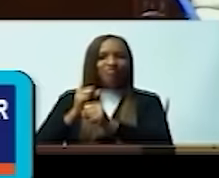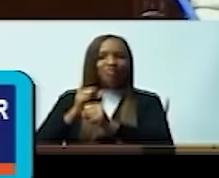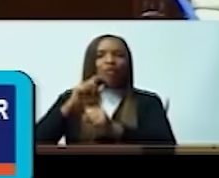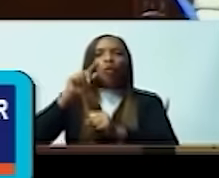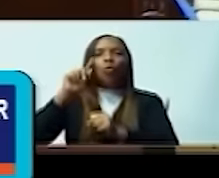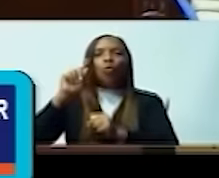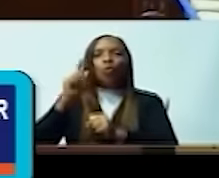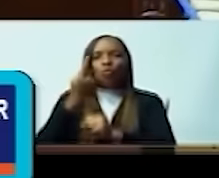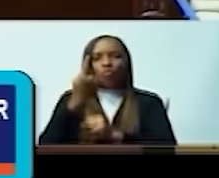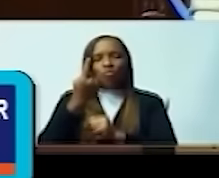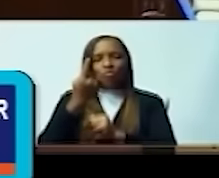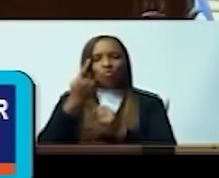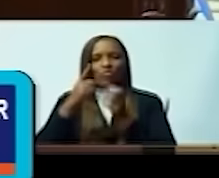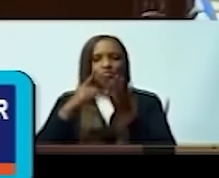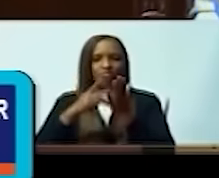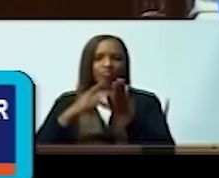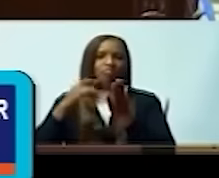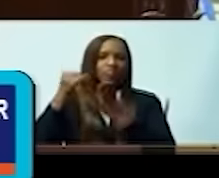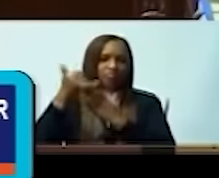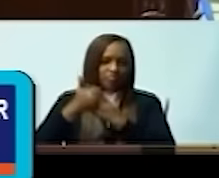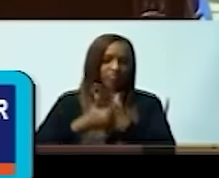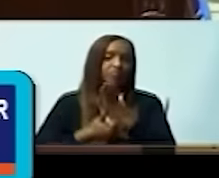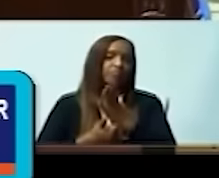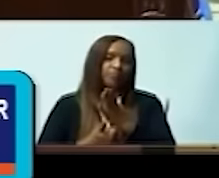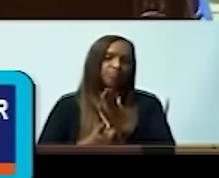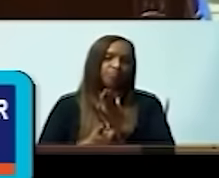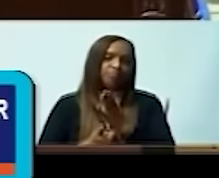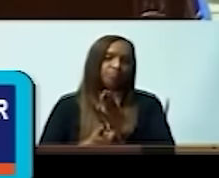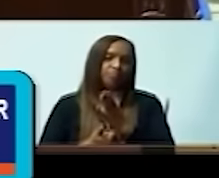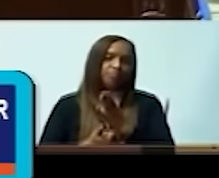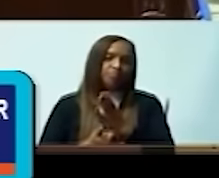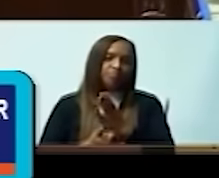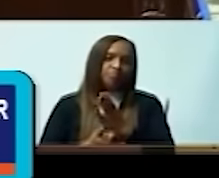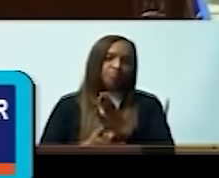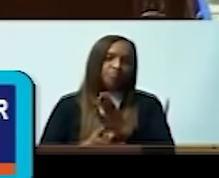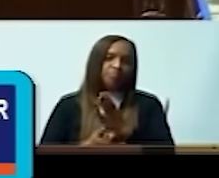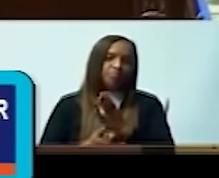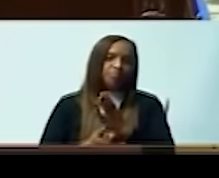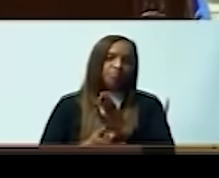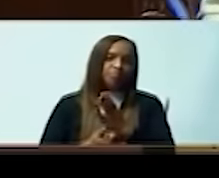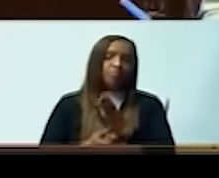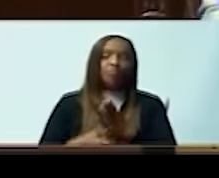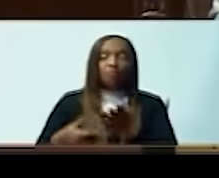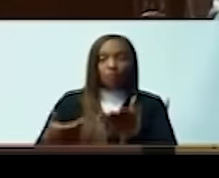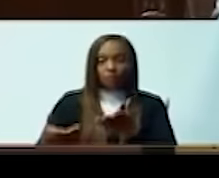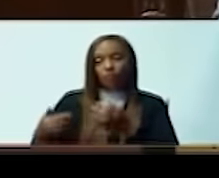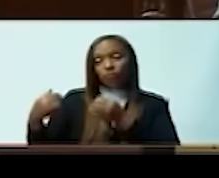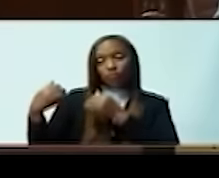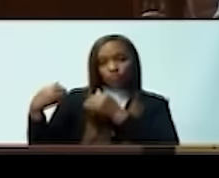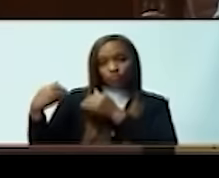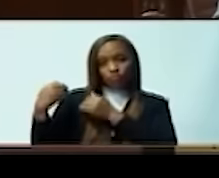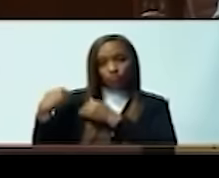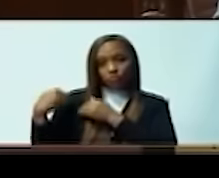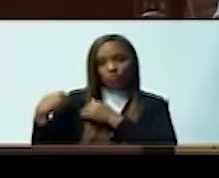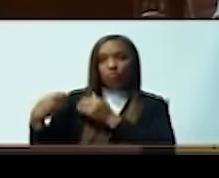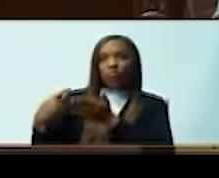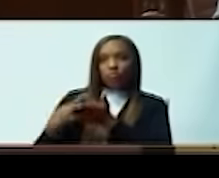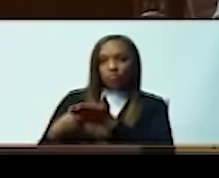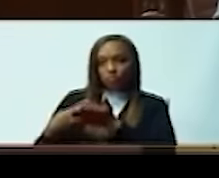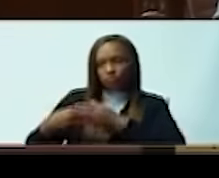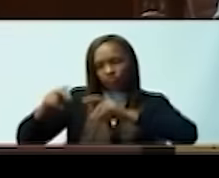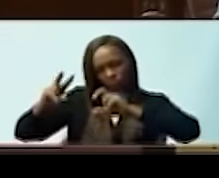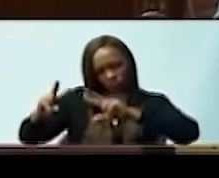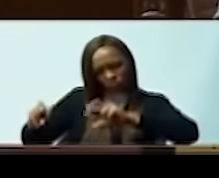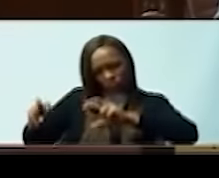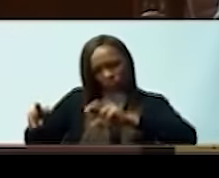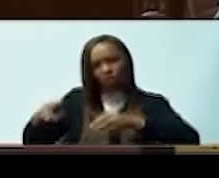esa fusión del proyecto. Y entonces, lo que ahora